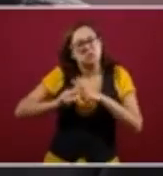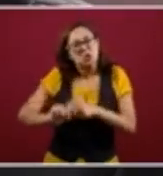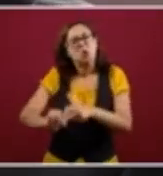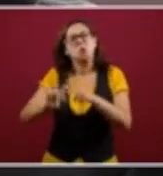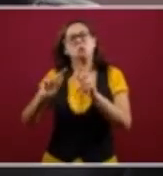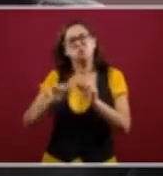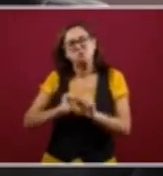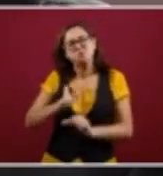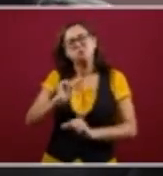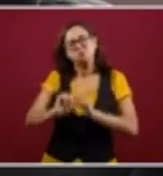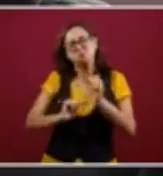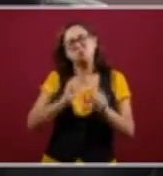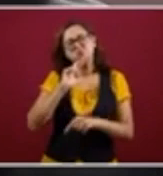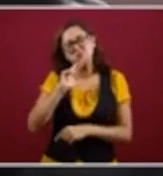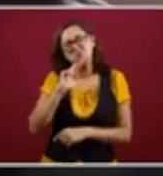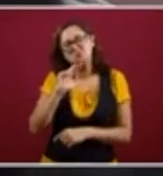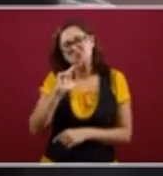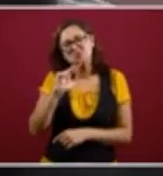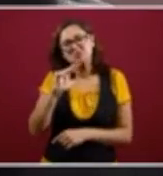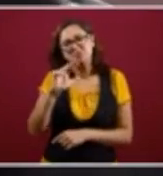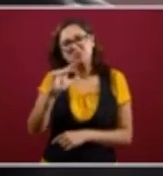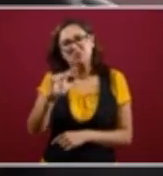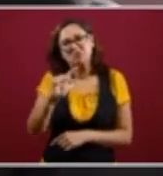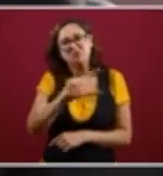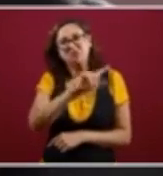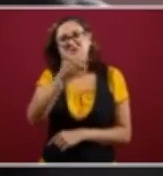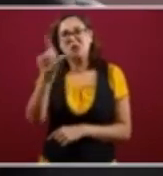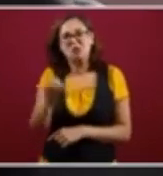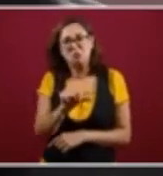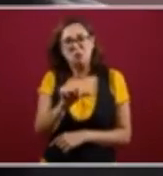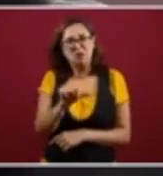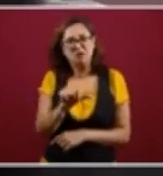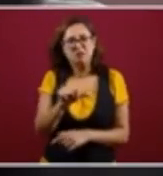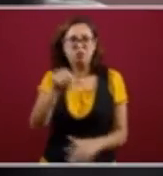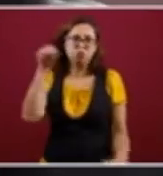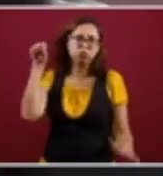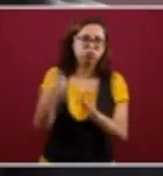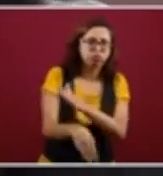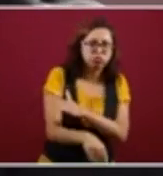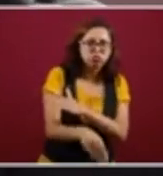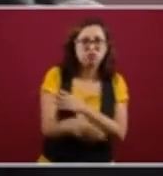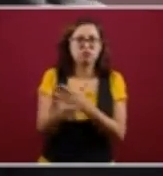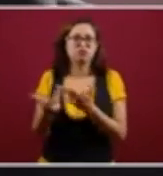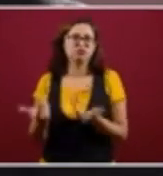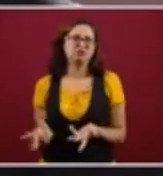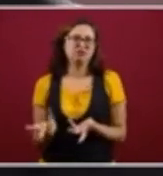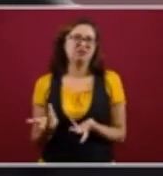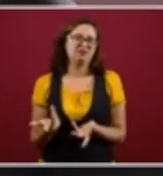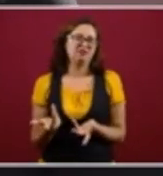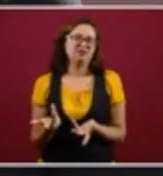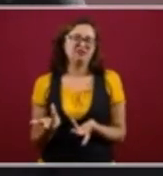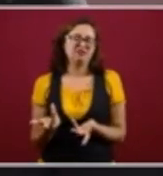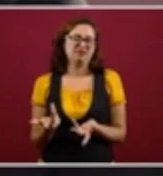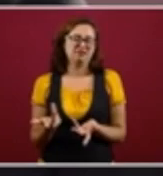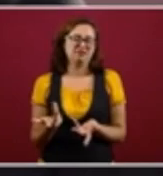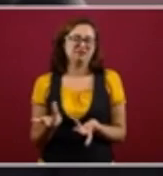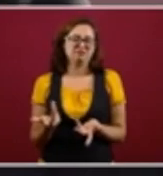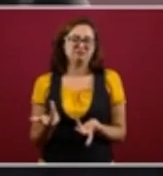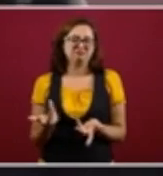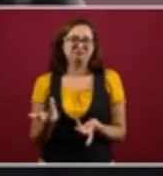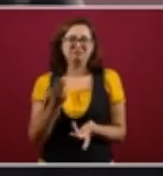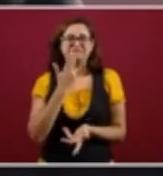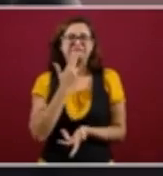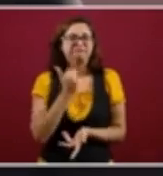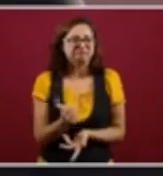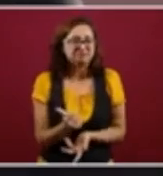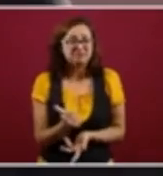de que se estableciera el llamado Seguro Popular. Eso no es